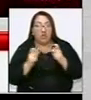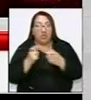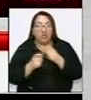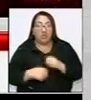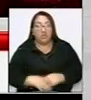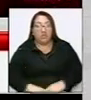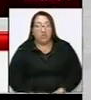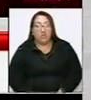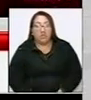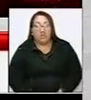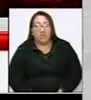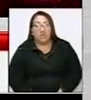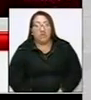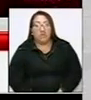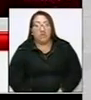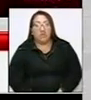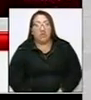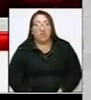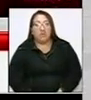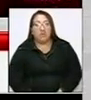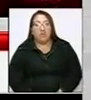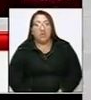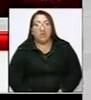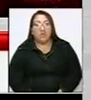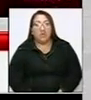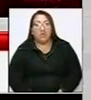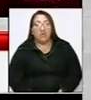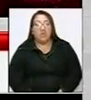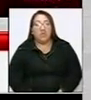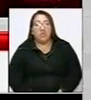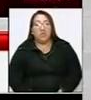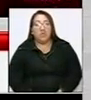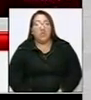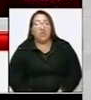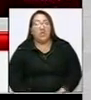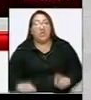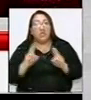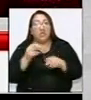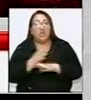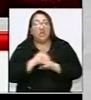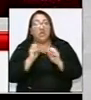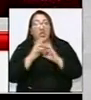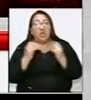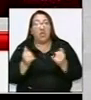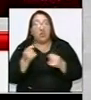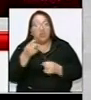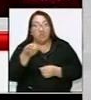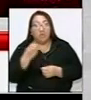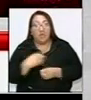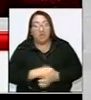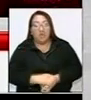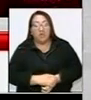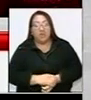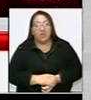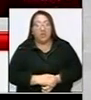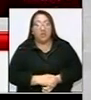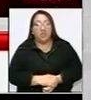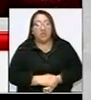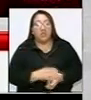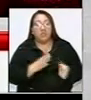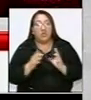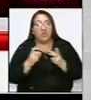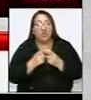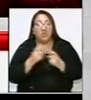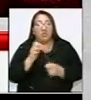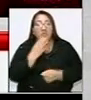parlamentarios representantes de las diversas bancadas políticas, razón por la cual pues se ha planteado también el día de hoy, como tú bien lo señalas, por parte del